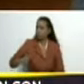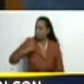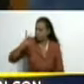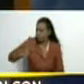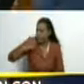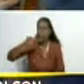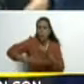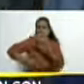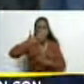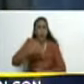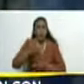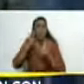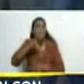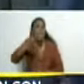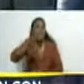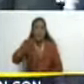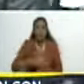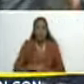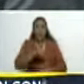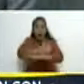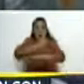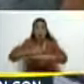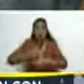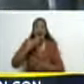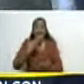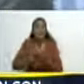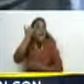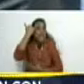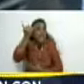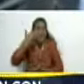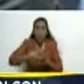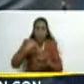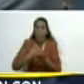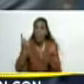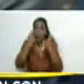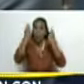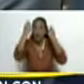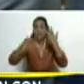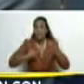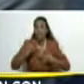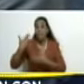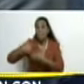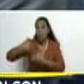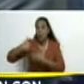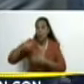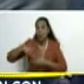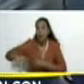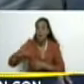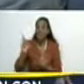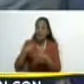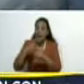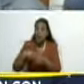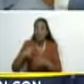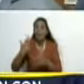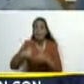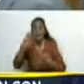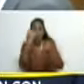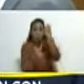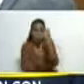las relaciones diplomáticas. Autoridades se han planteado fomentar la promoción de la actividad petrolera, gasífera,